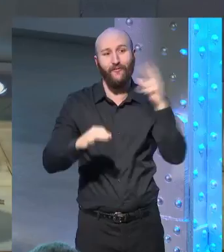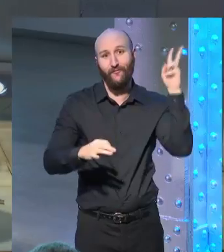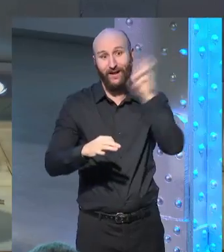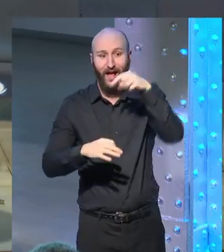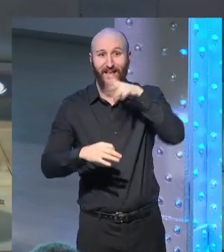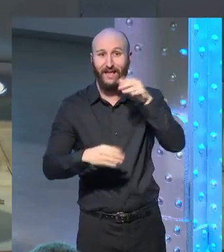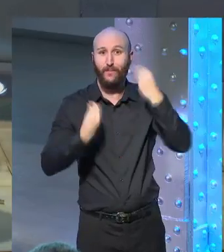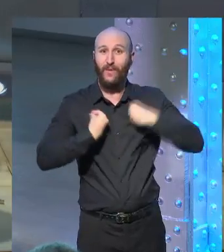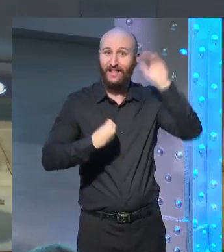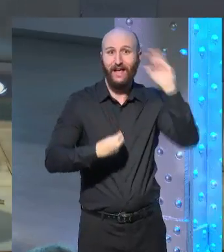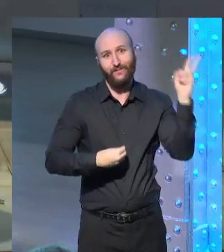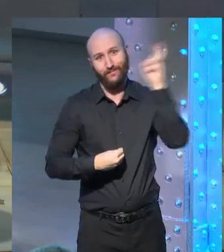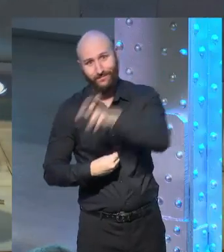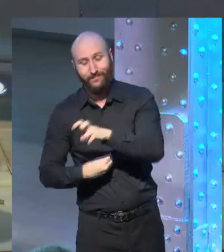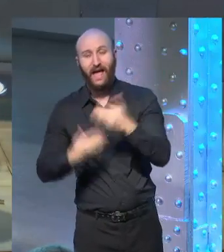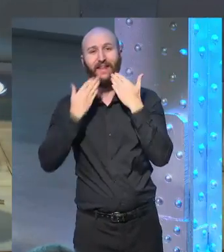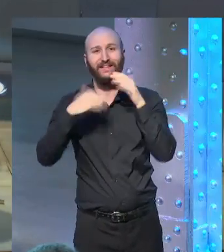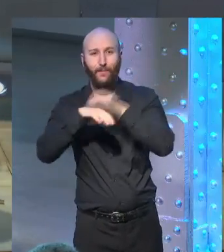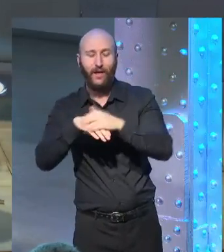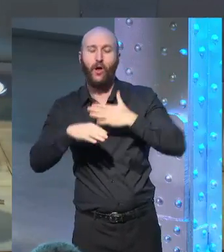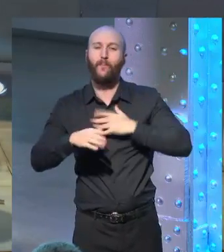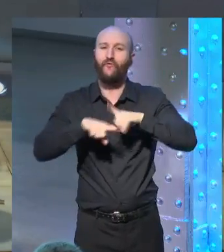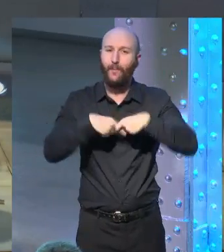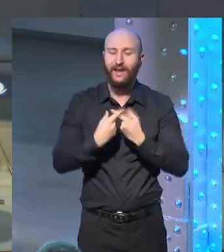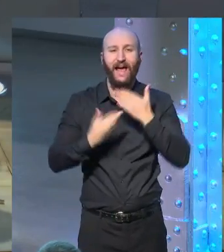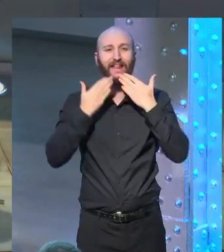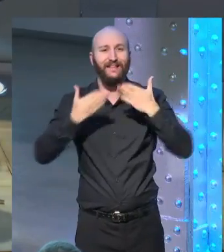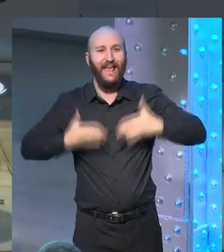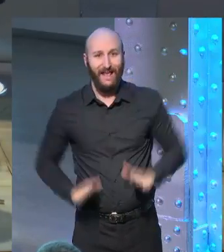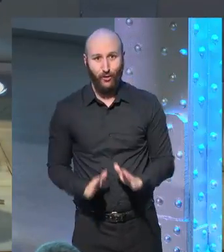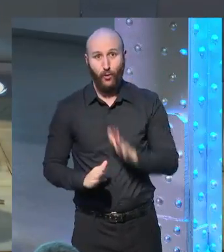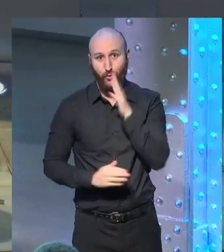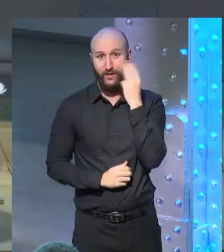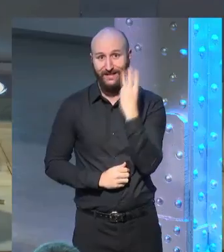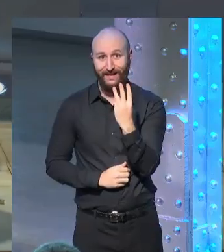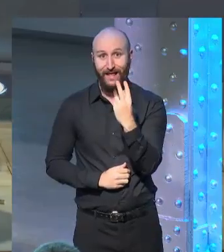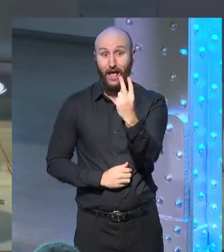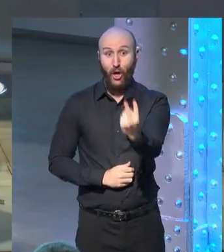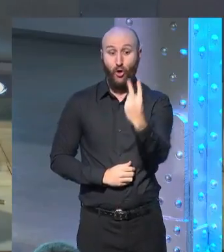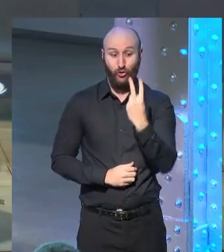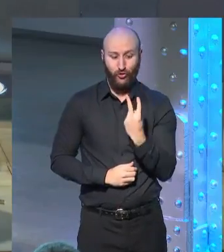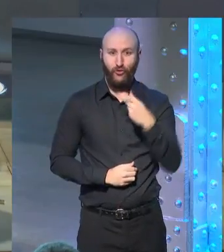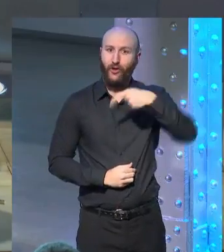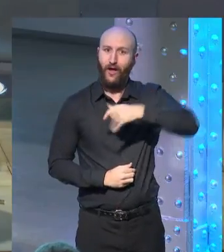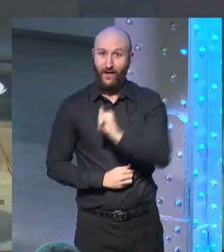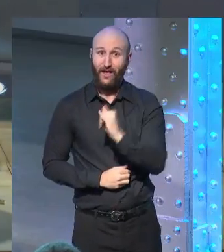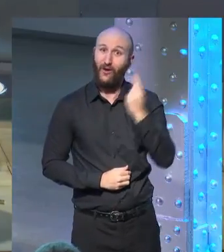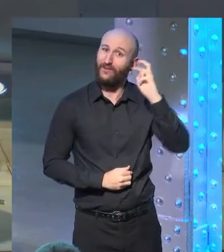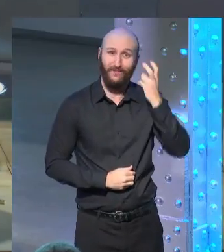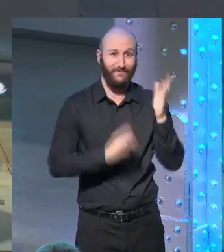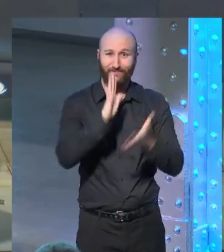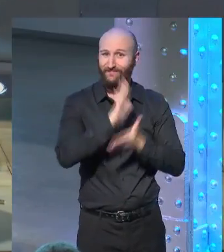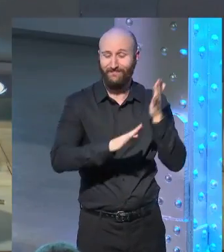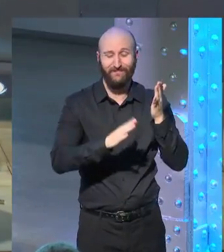nosotros. Gracias a mis amigos, gracias a mi familia y a mis hijos, porque mis 3 hijos, 2 están aquí, otra no, son los que me inspiran cada